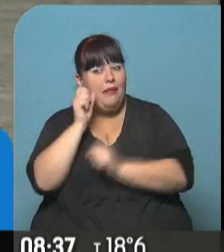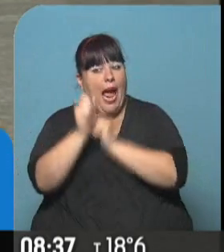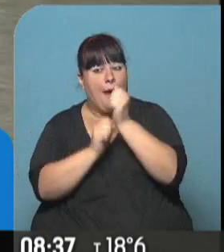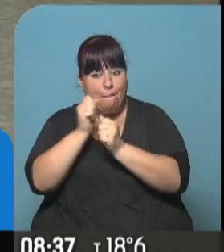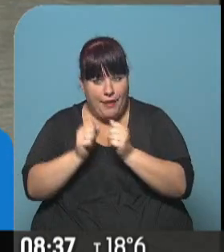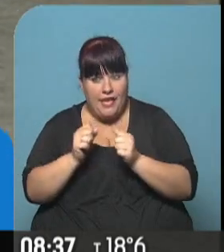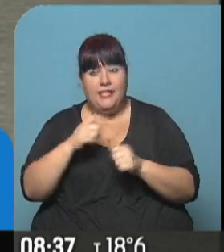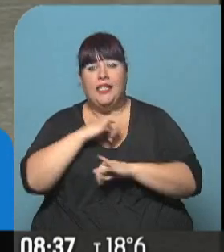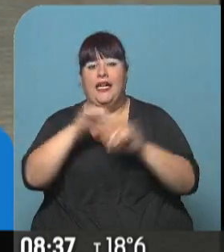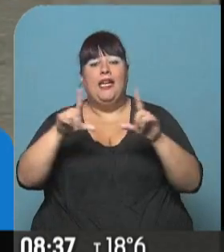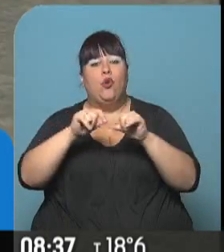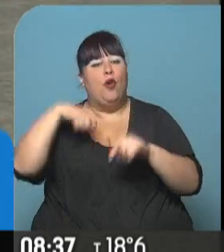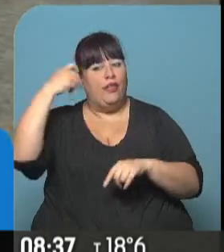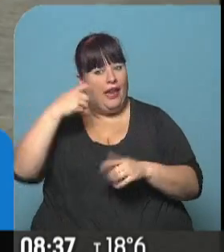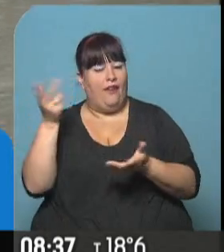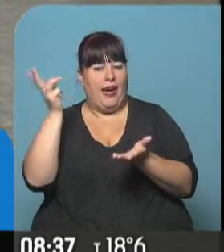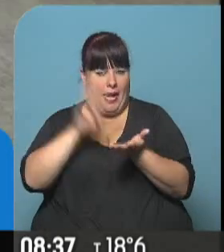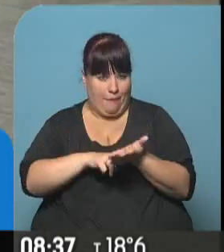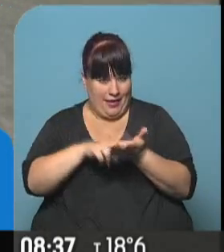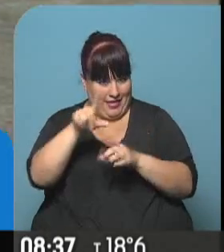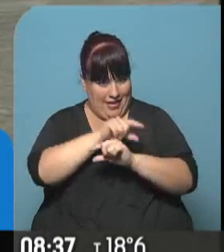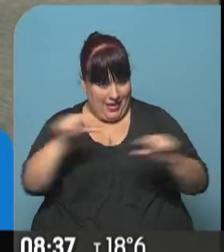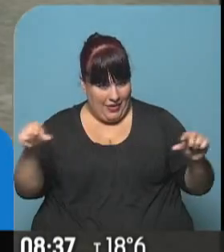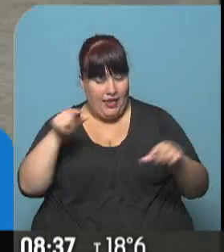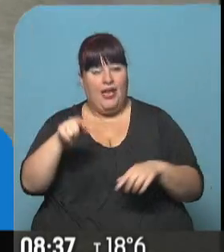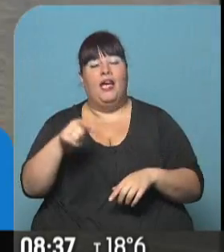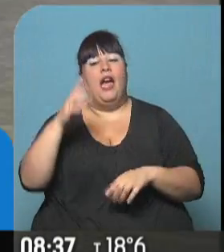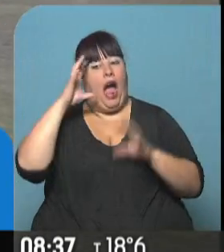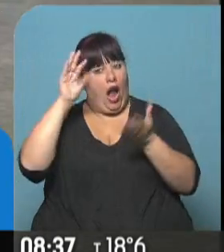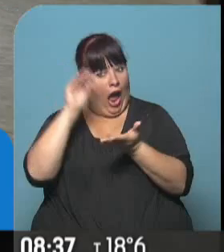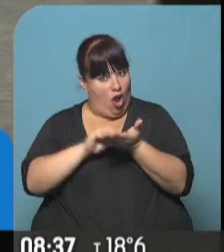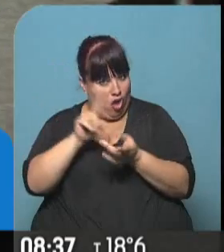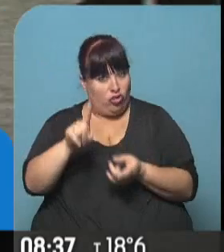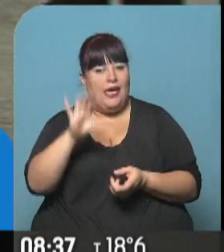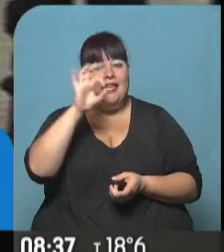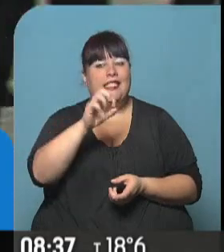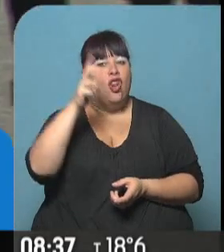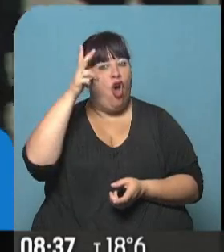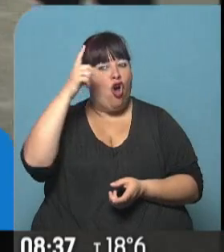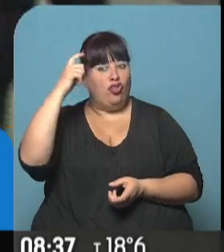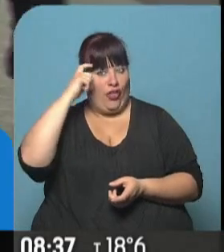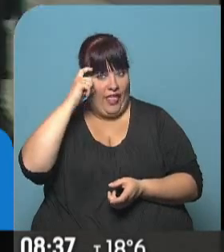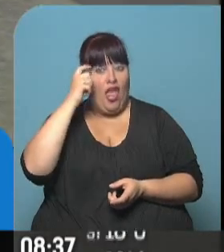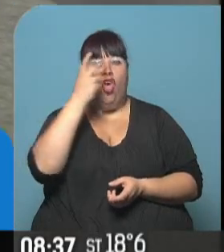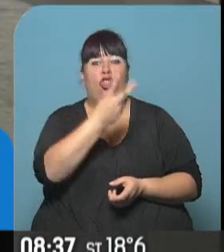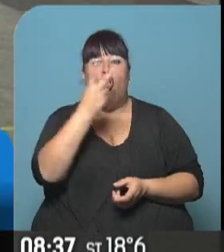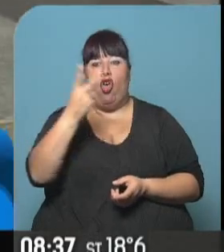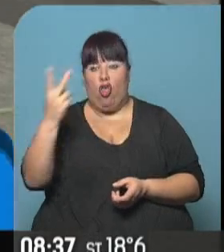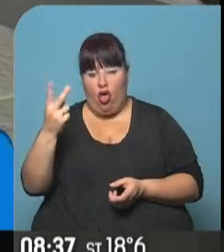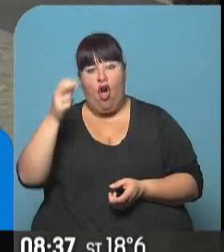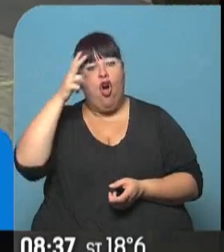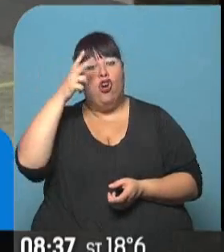daba este número telefónico lo vamos a reiterar ustedes lo van a poner en el grafo anotar por favor es el 0 810 222